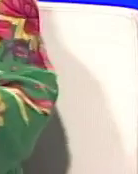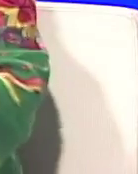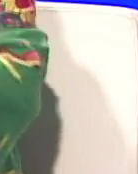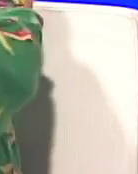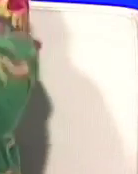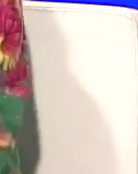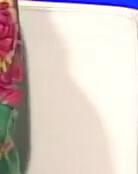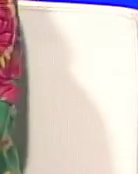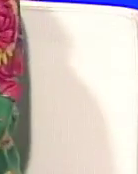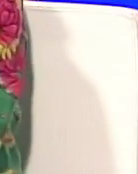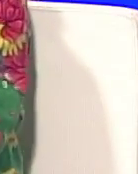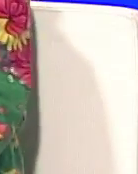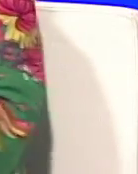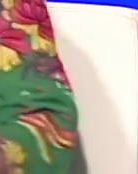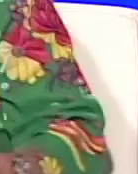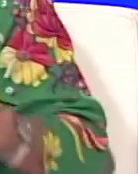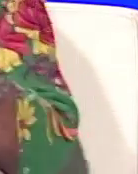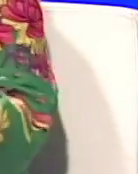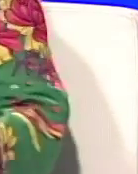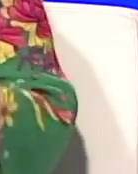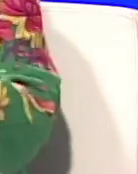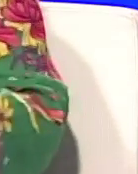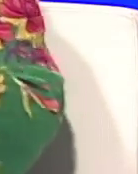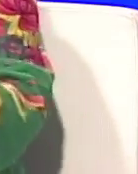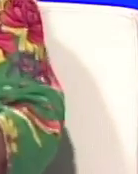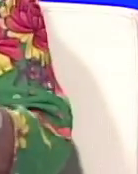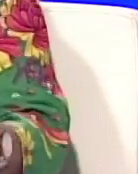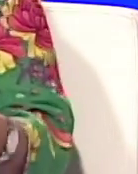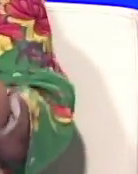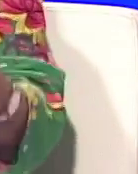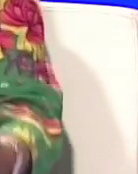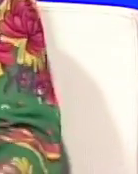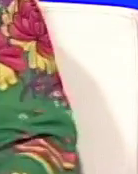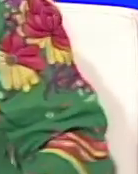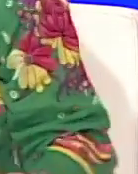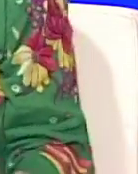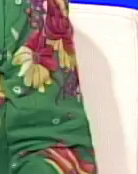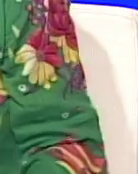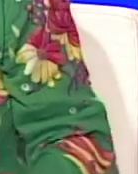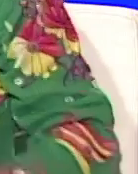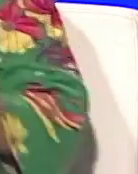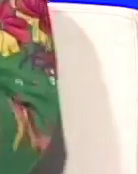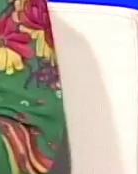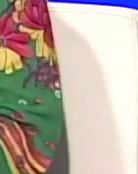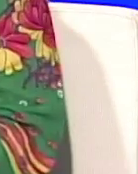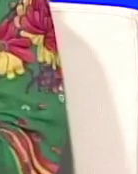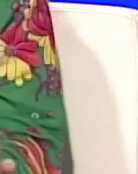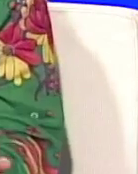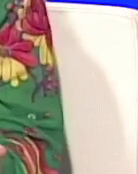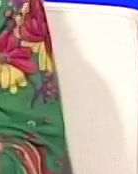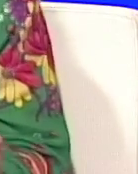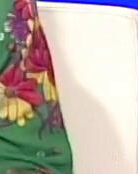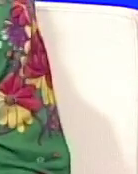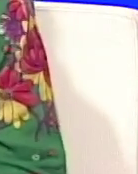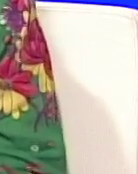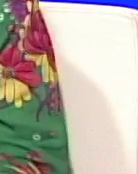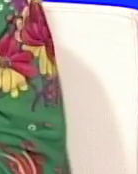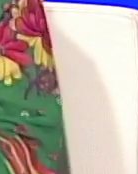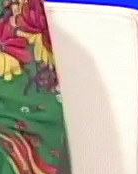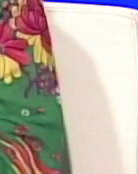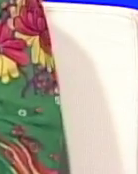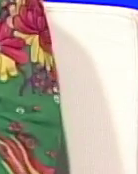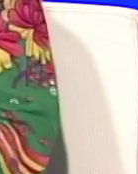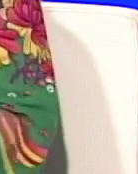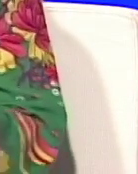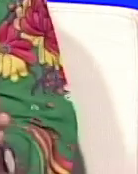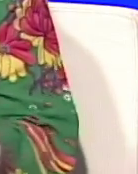que se va actualizando el sistema, cuántas pensiones va produciendo cada cierto tiempo para garantizar la universalidad de